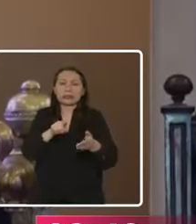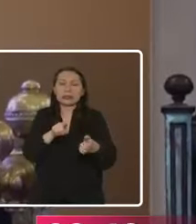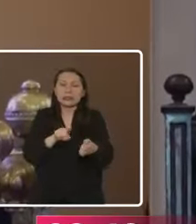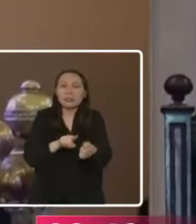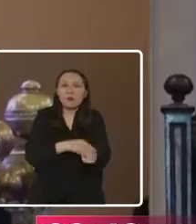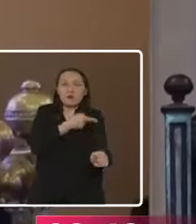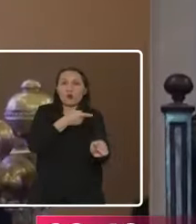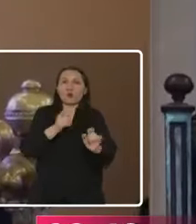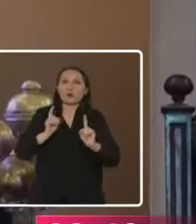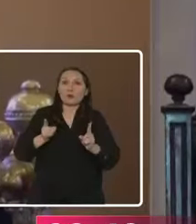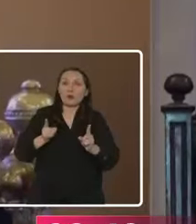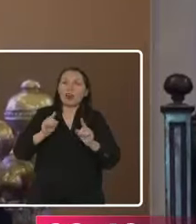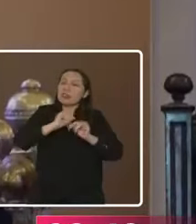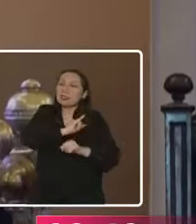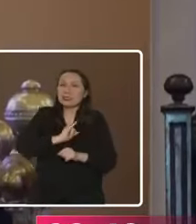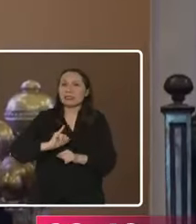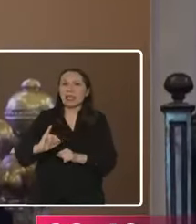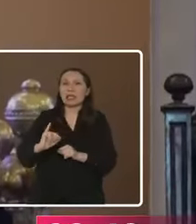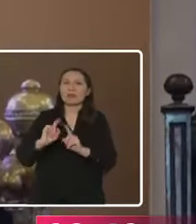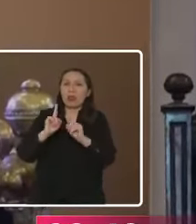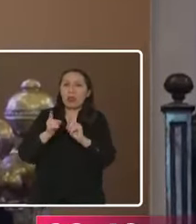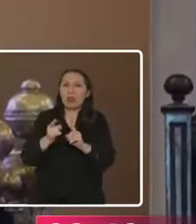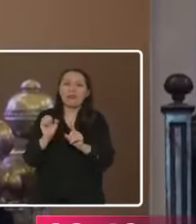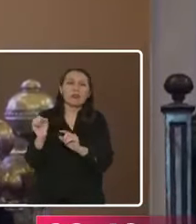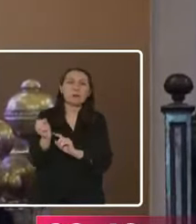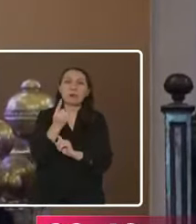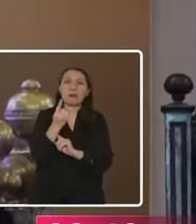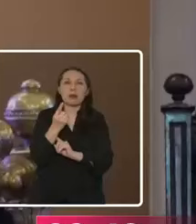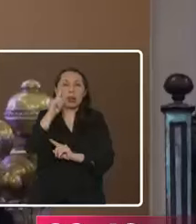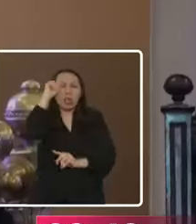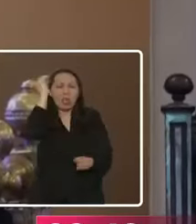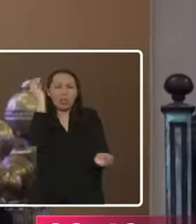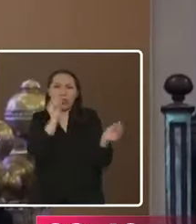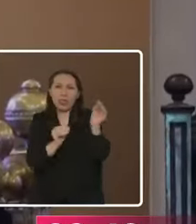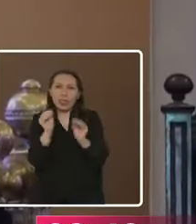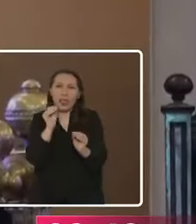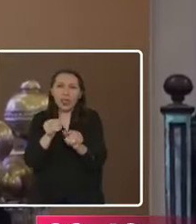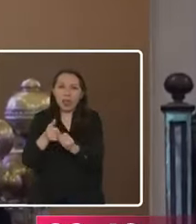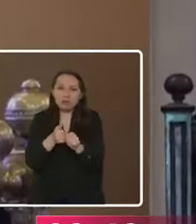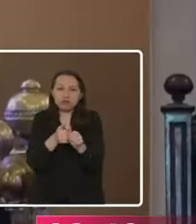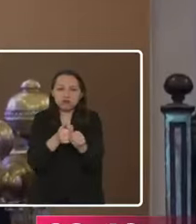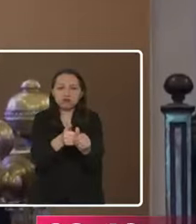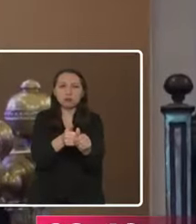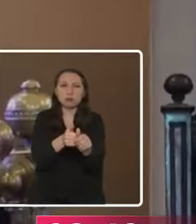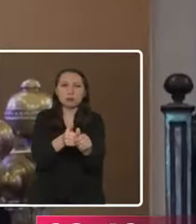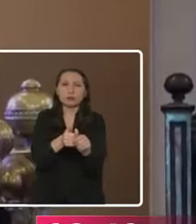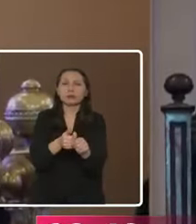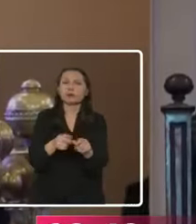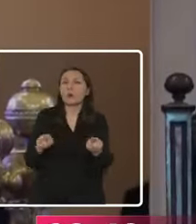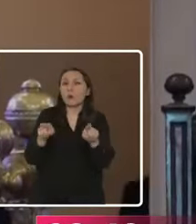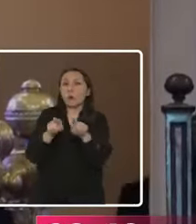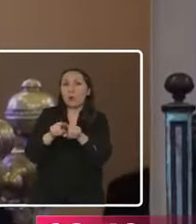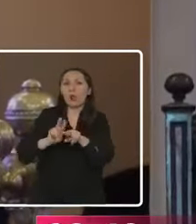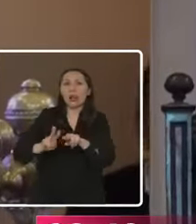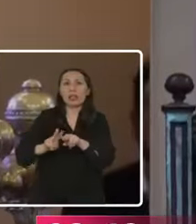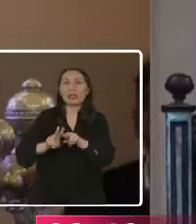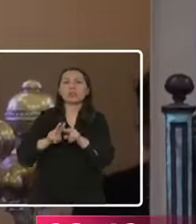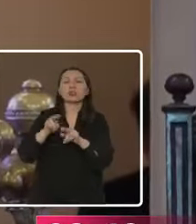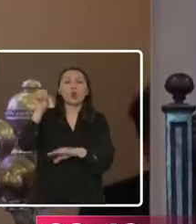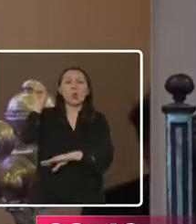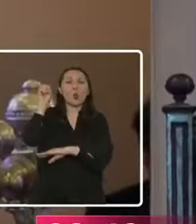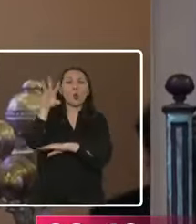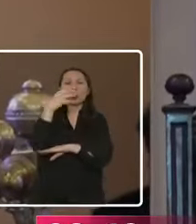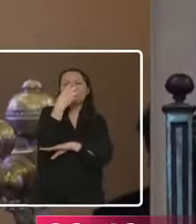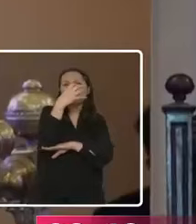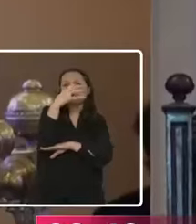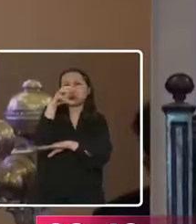energía tenía siempre que ir precedida de ideas que la orientaran, como lo hacen los faros